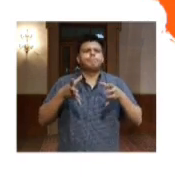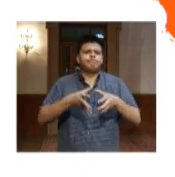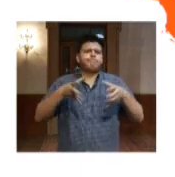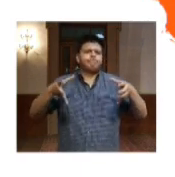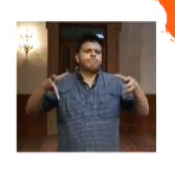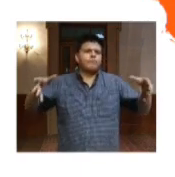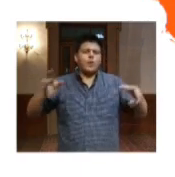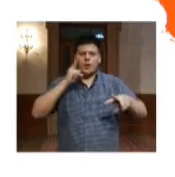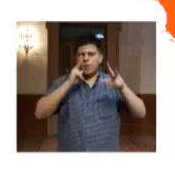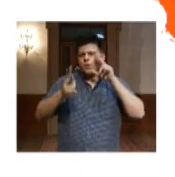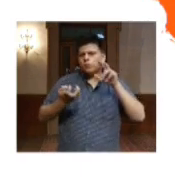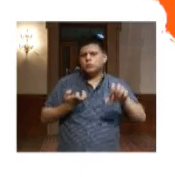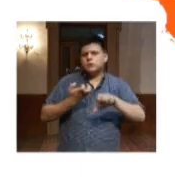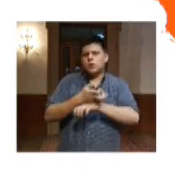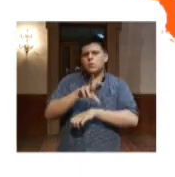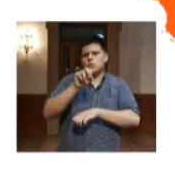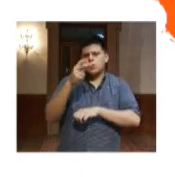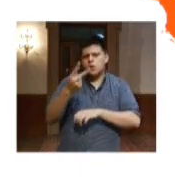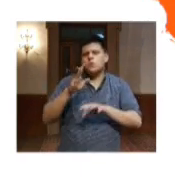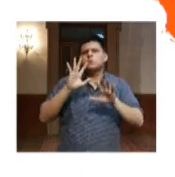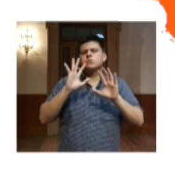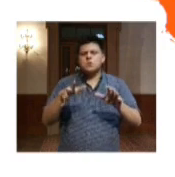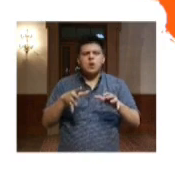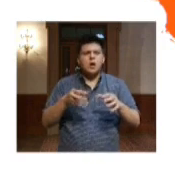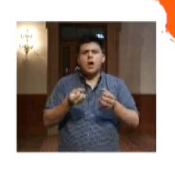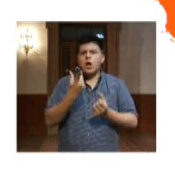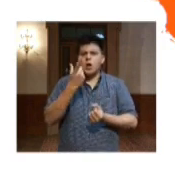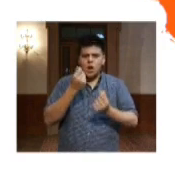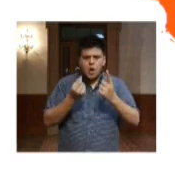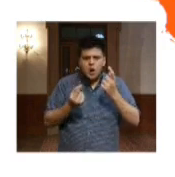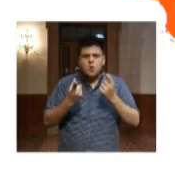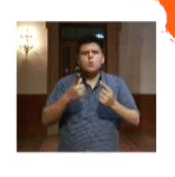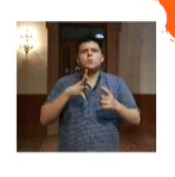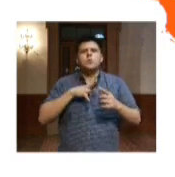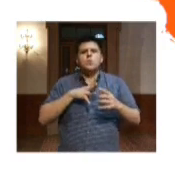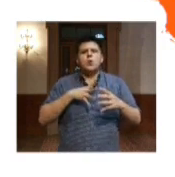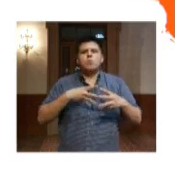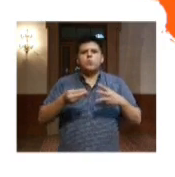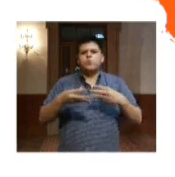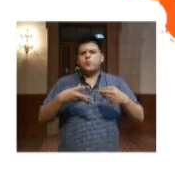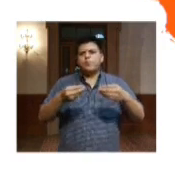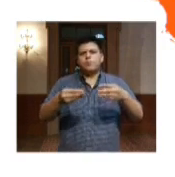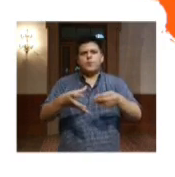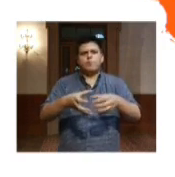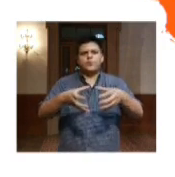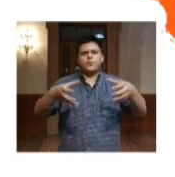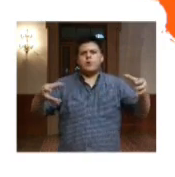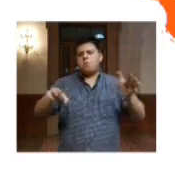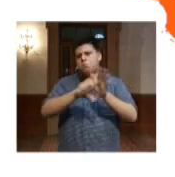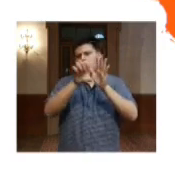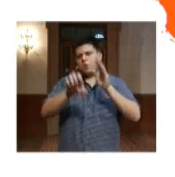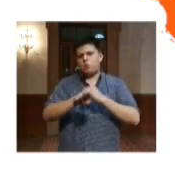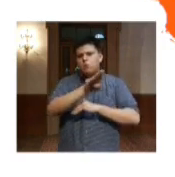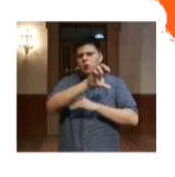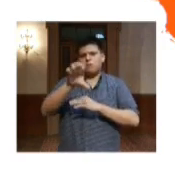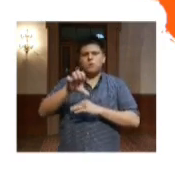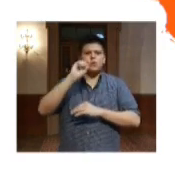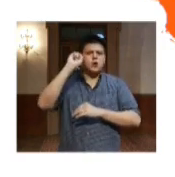entidades federativas, que ya sabemos que tienen una transmisión acelerada, como Baja California,